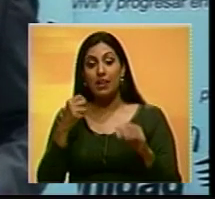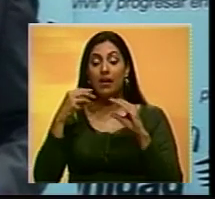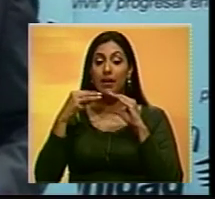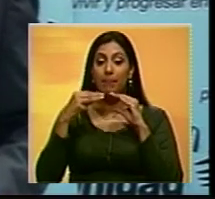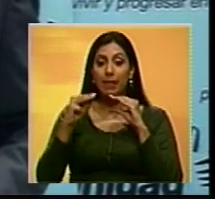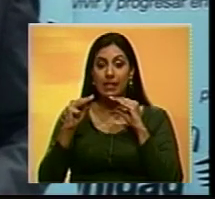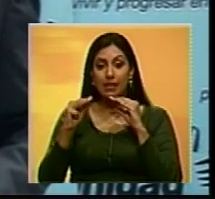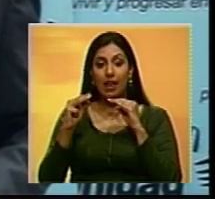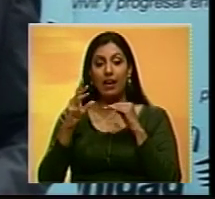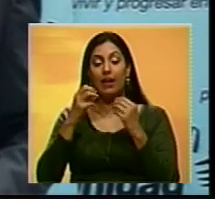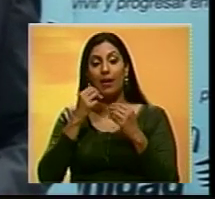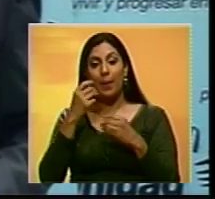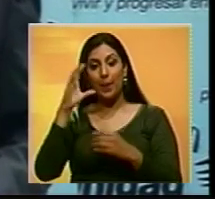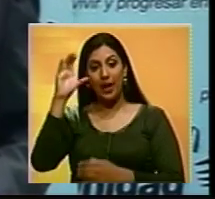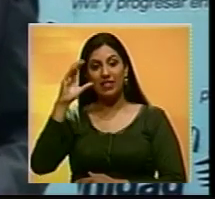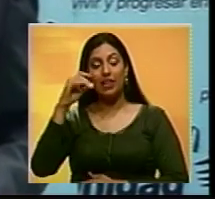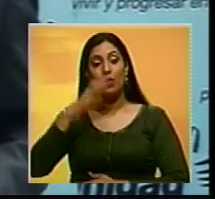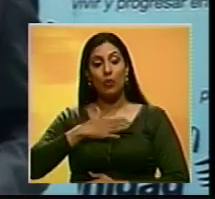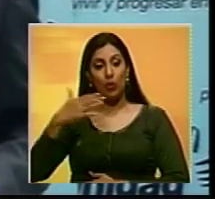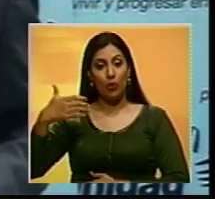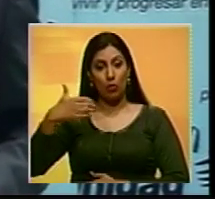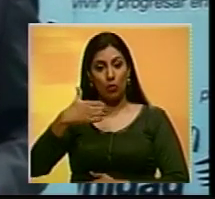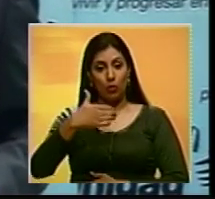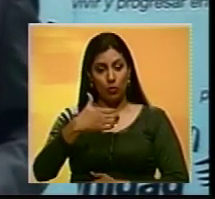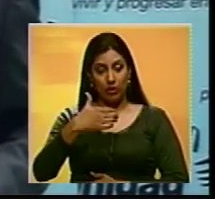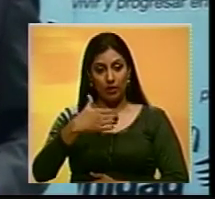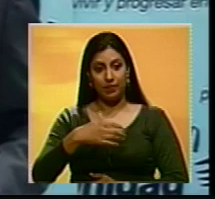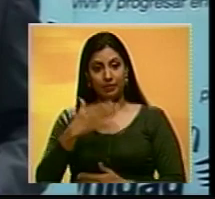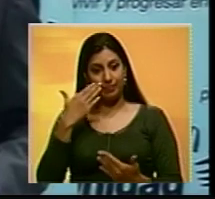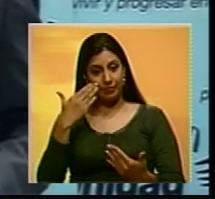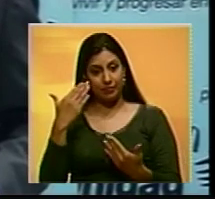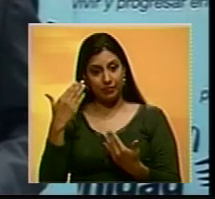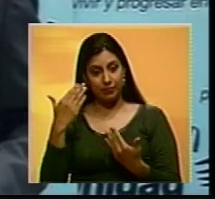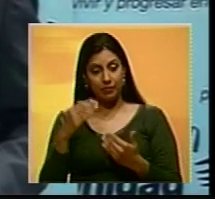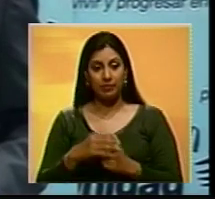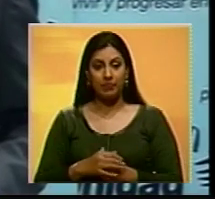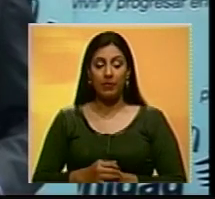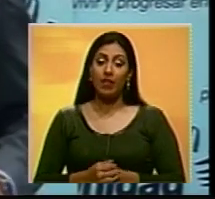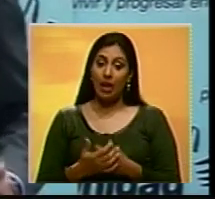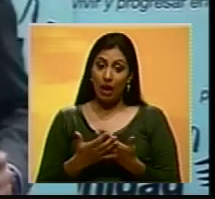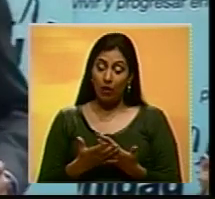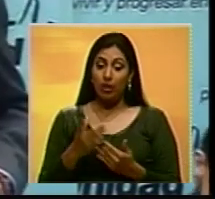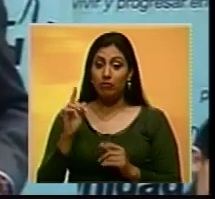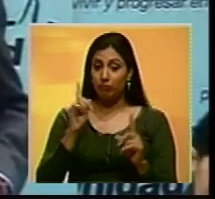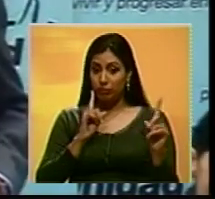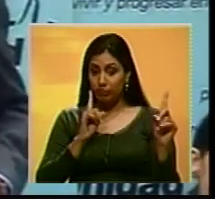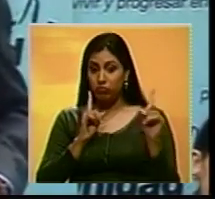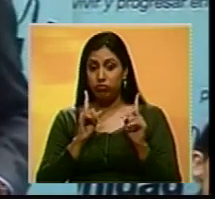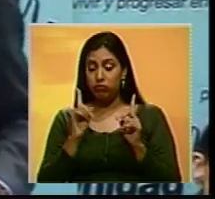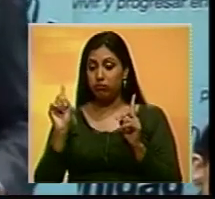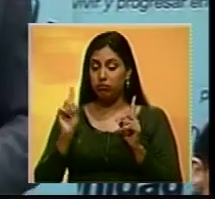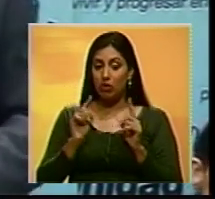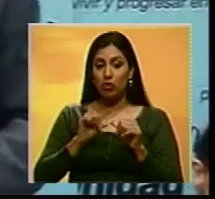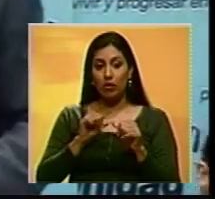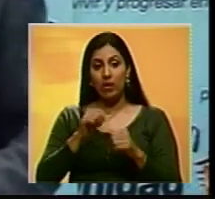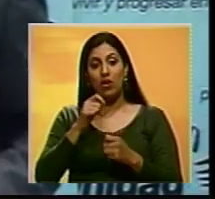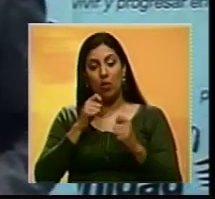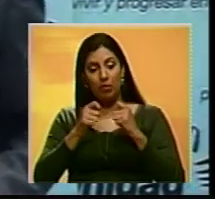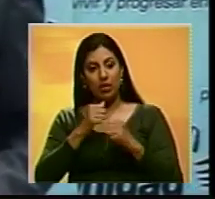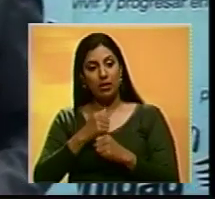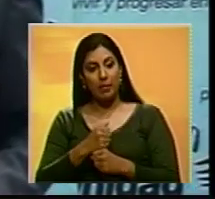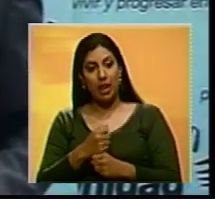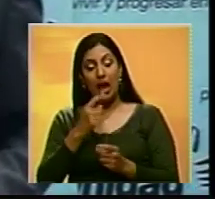mensaje que va a pronunciar el país, la Mesa de la Unidad Democrática. Siguen llegando medios de comunicación. Hemos